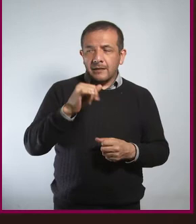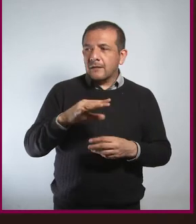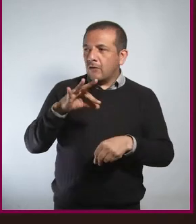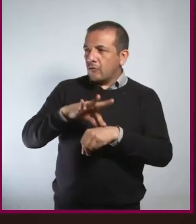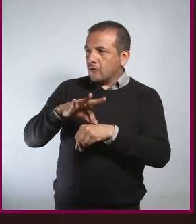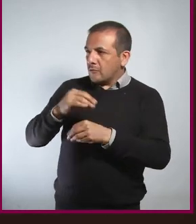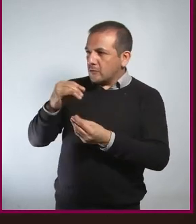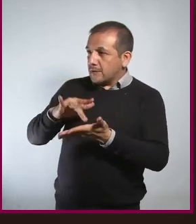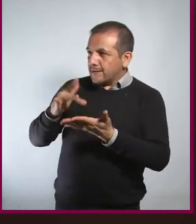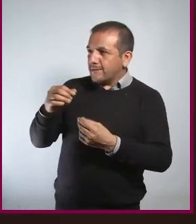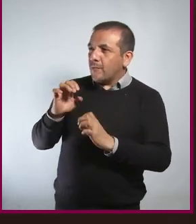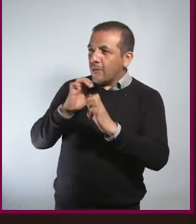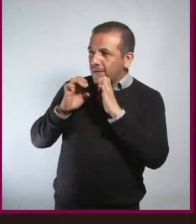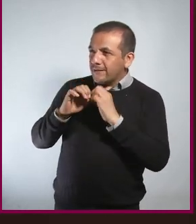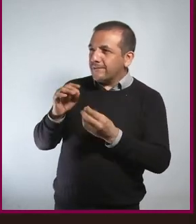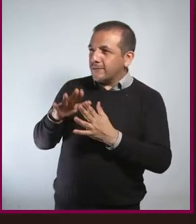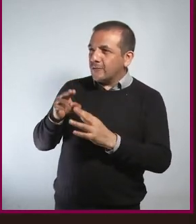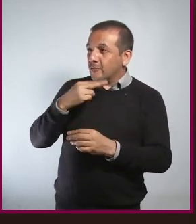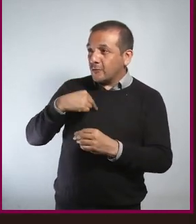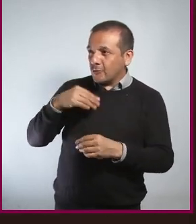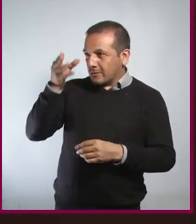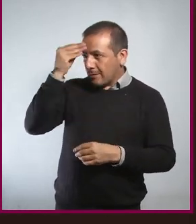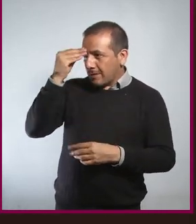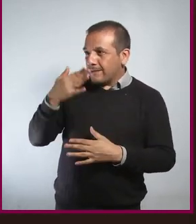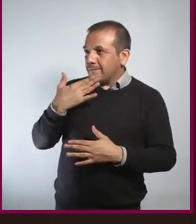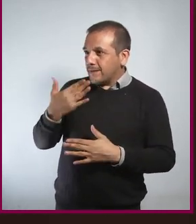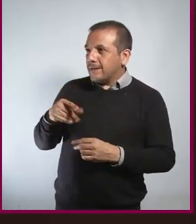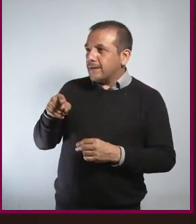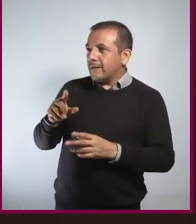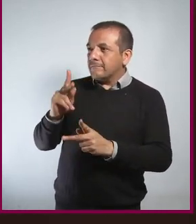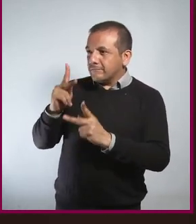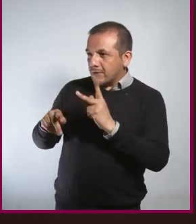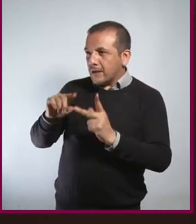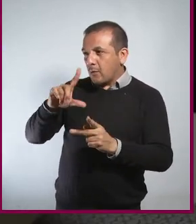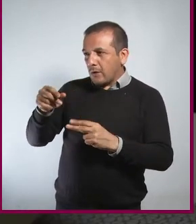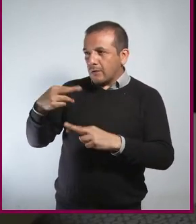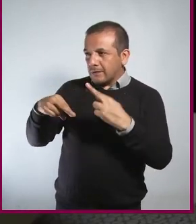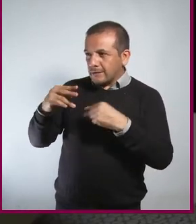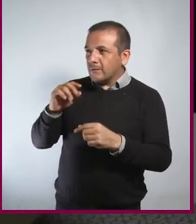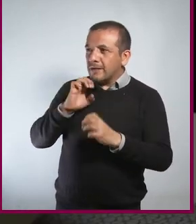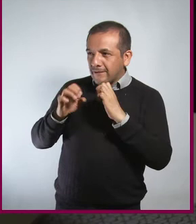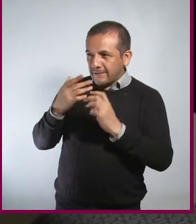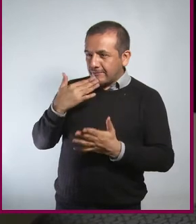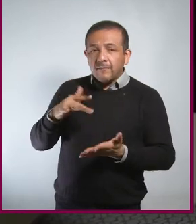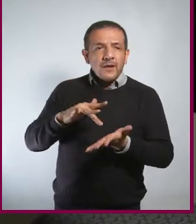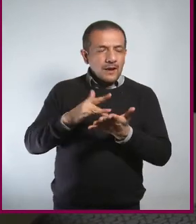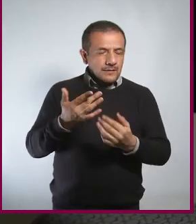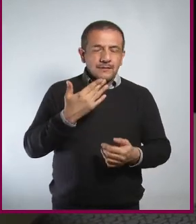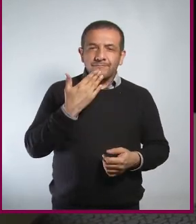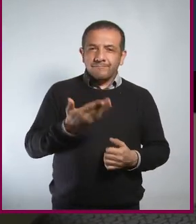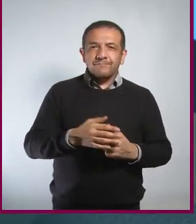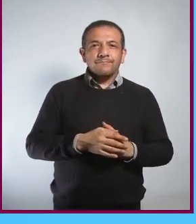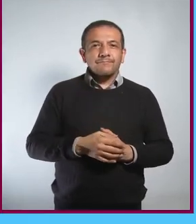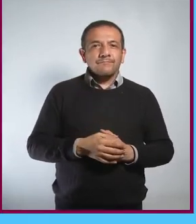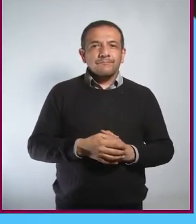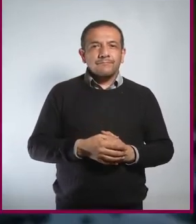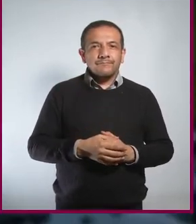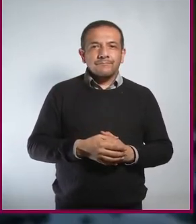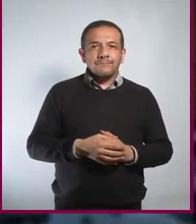gracias por esta entrevista. Estamos aprendiendo mucho. Vamos a hacer una breve pausa y regresamos con usted. Muchas gracias, claro que sí. Gracias.